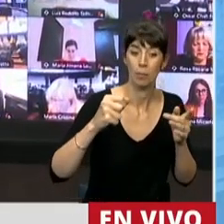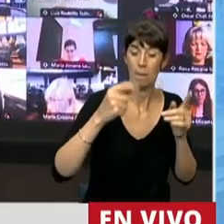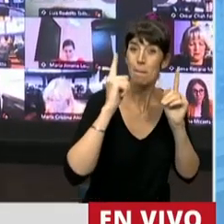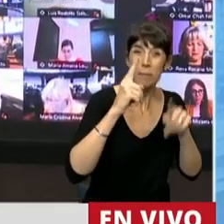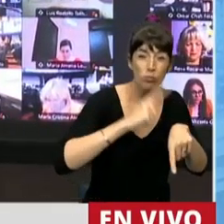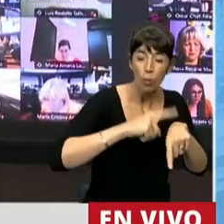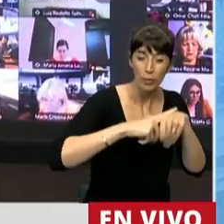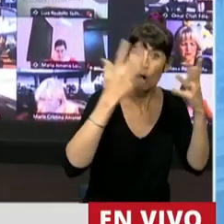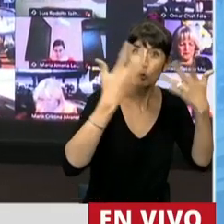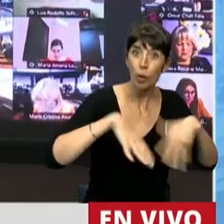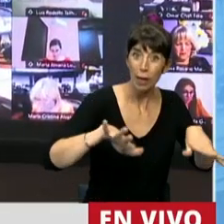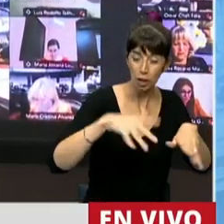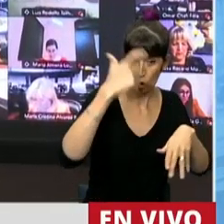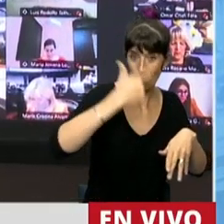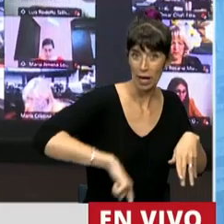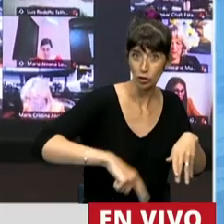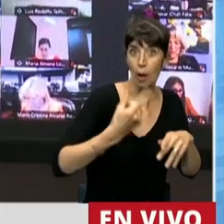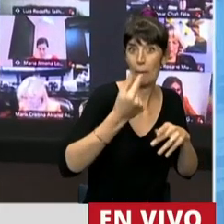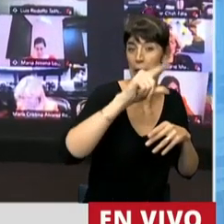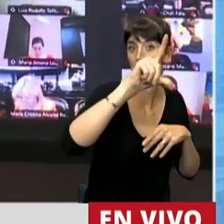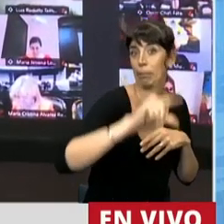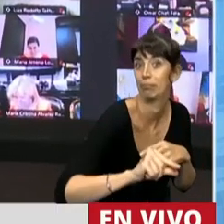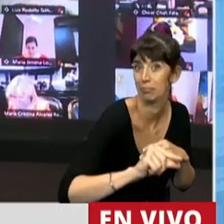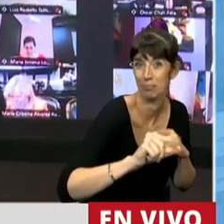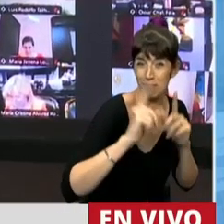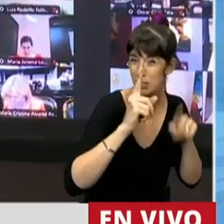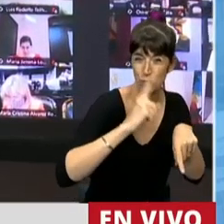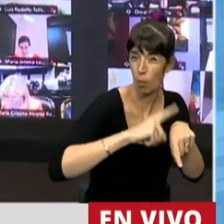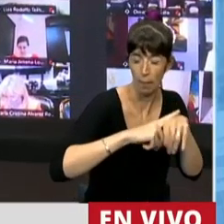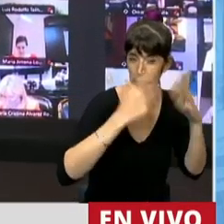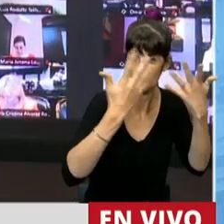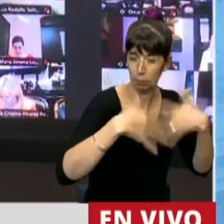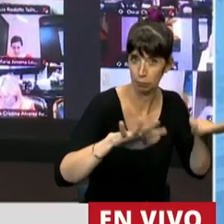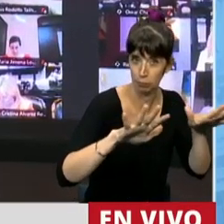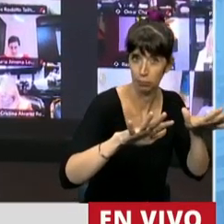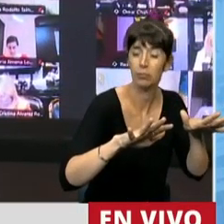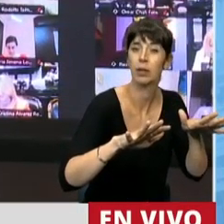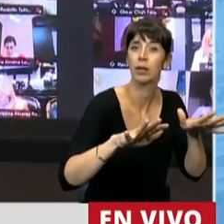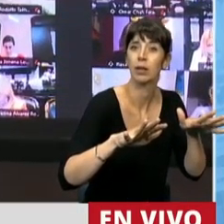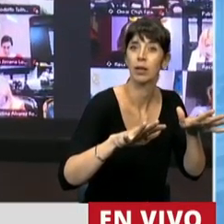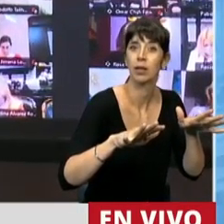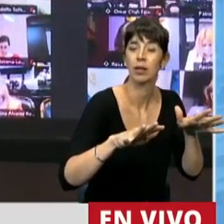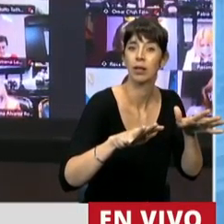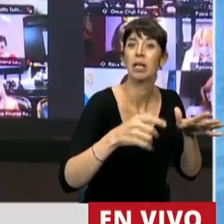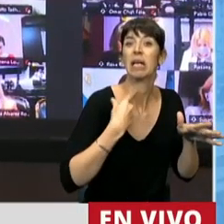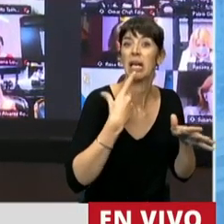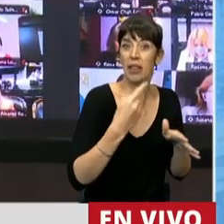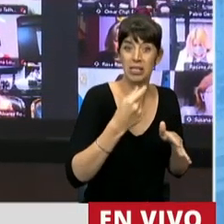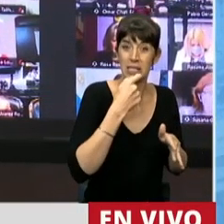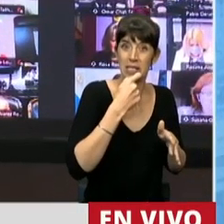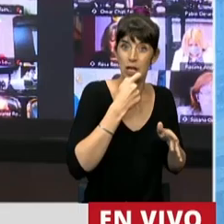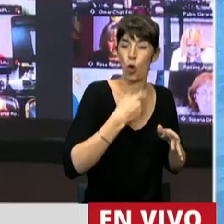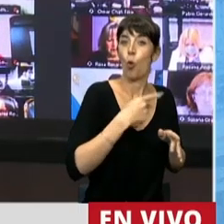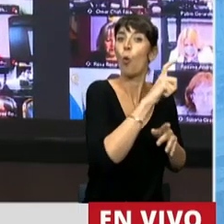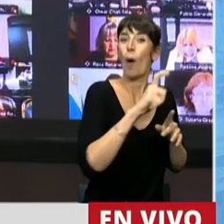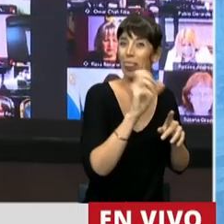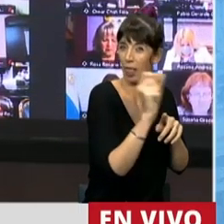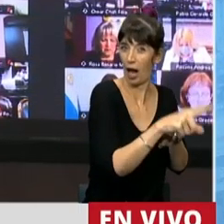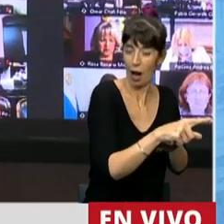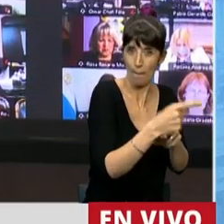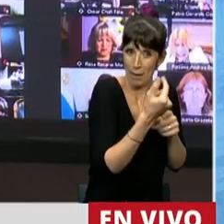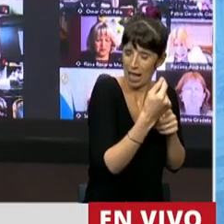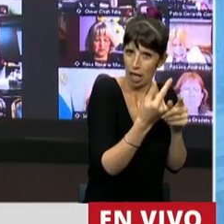debitan de su cuenta automáticamente, en forma inmediata, es decir, que si no tiene efectivo en la cuenta